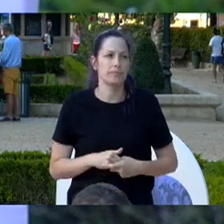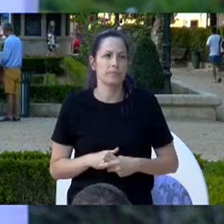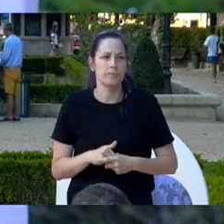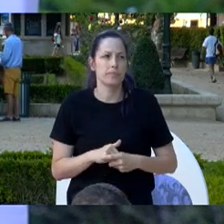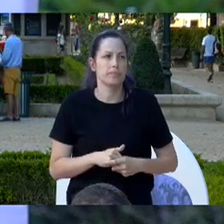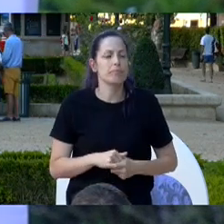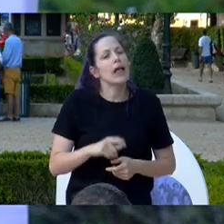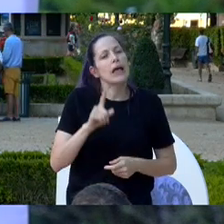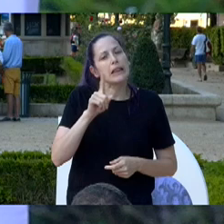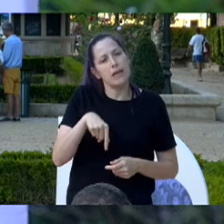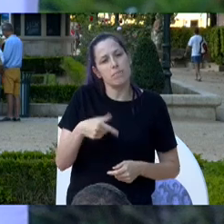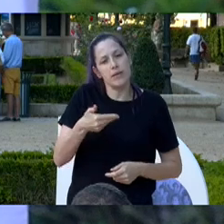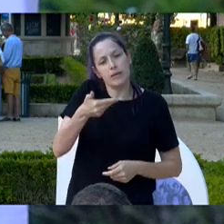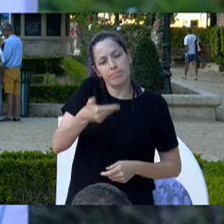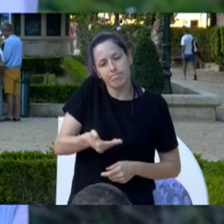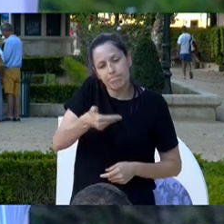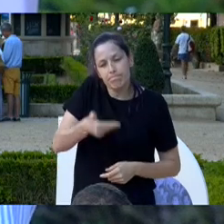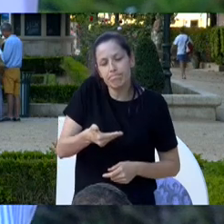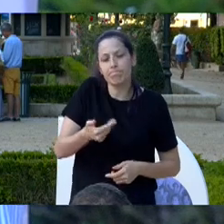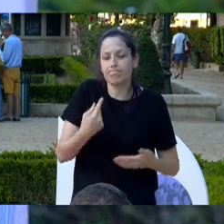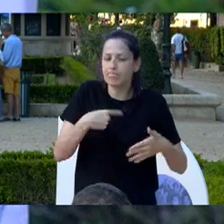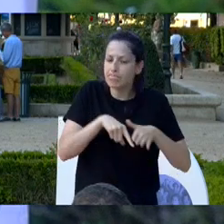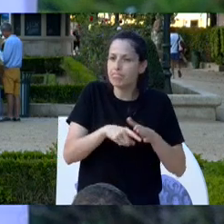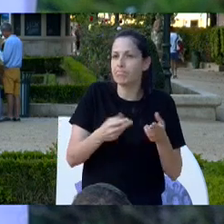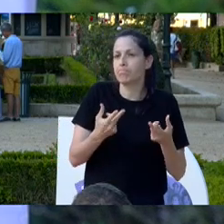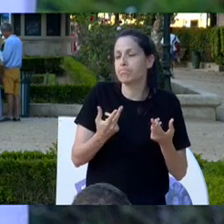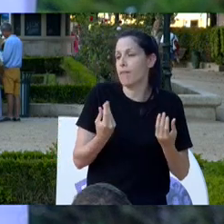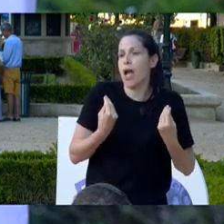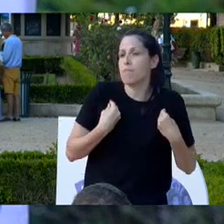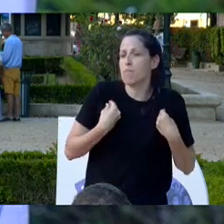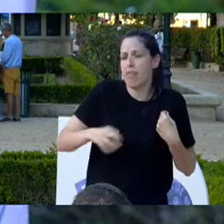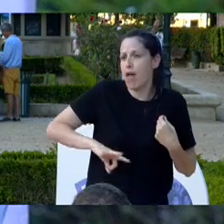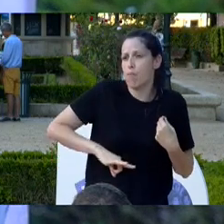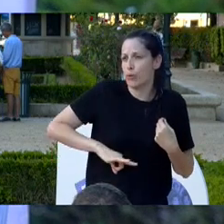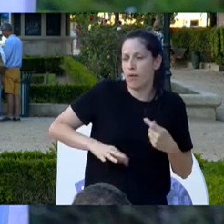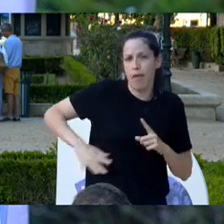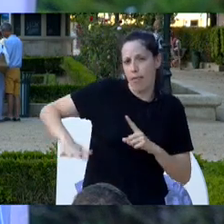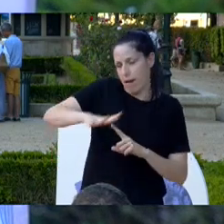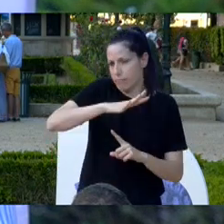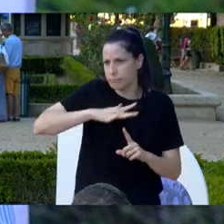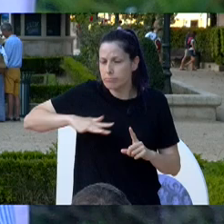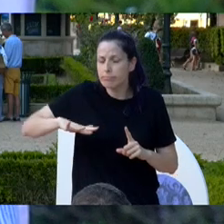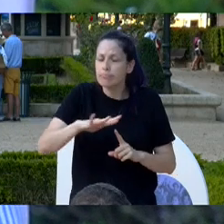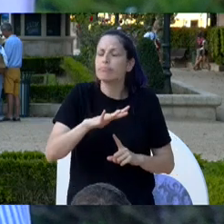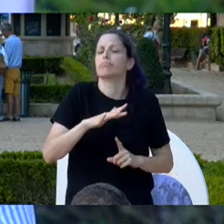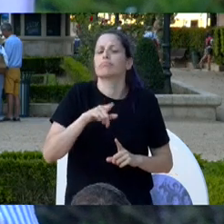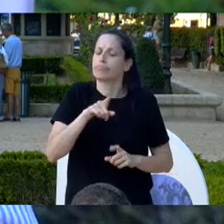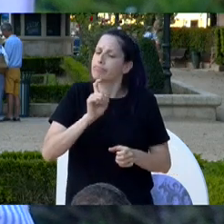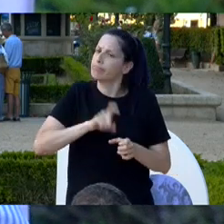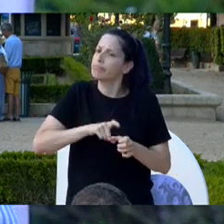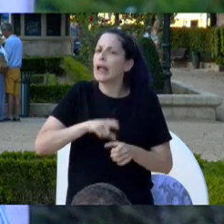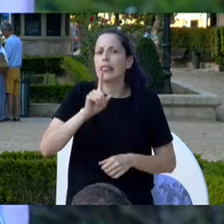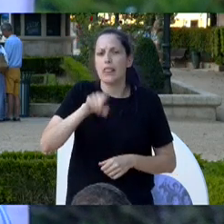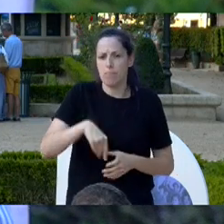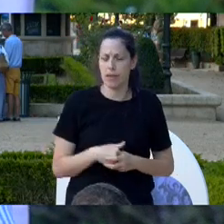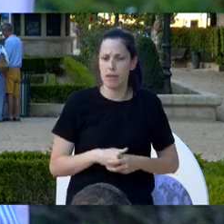Tamén se integra plenamente na vida pontevedresa, ela participa na vida pontevedresa, e das